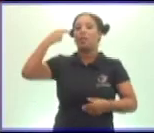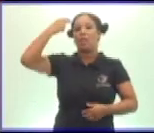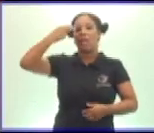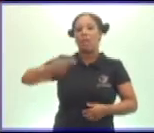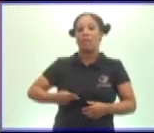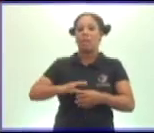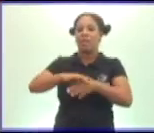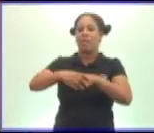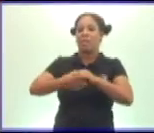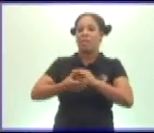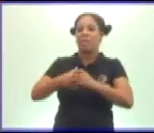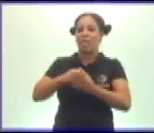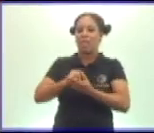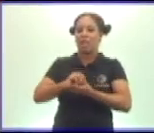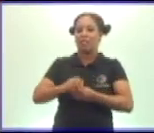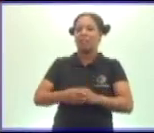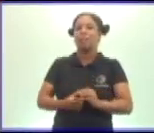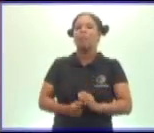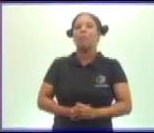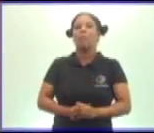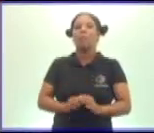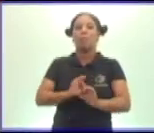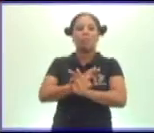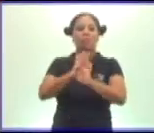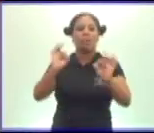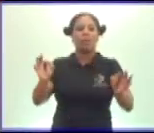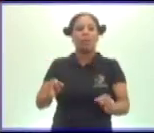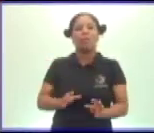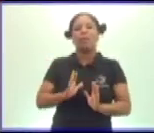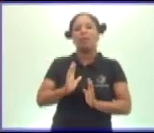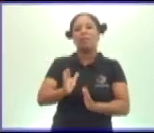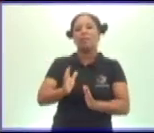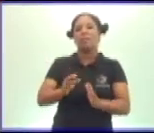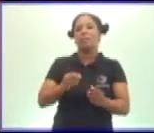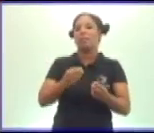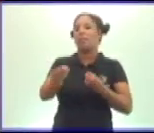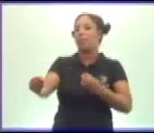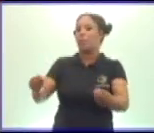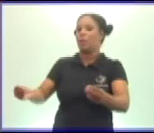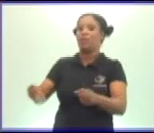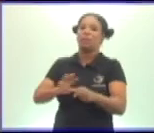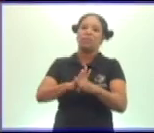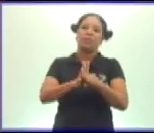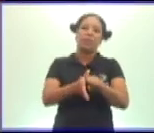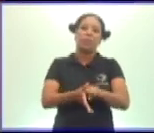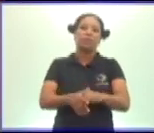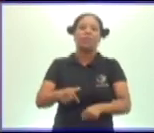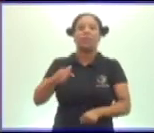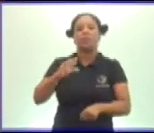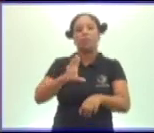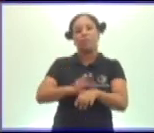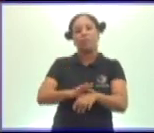manos para evitar que siga la propagación de la pandemia que nos está